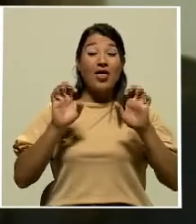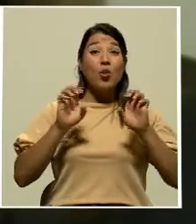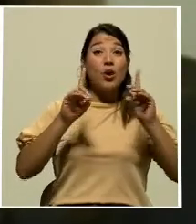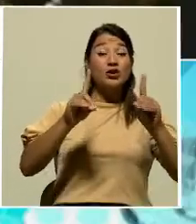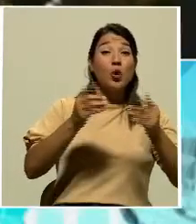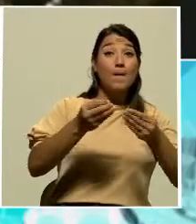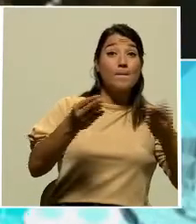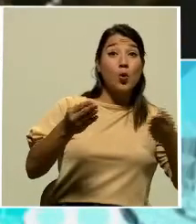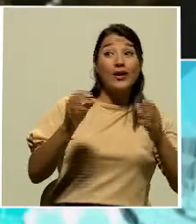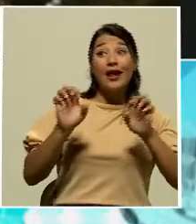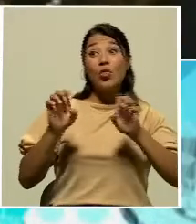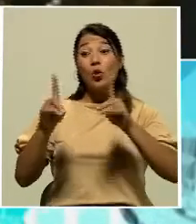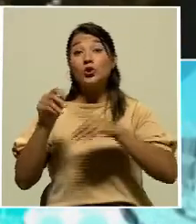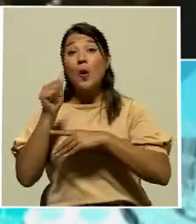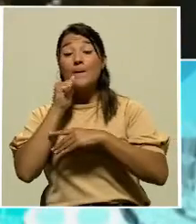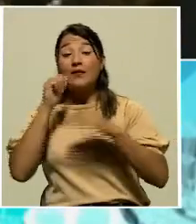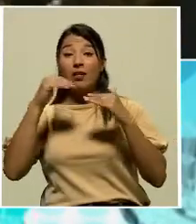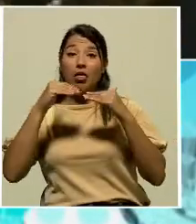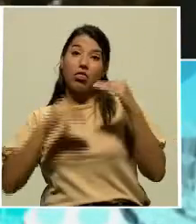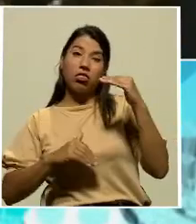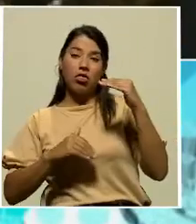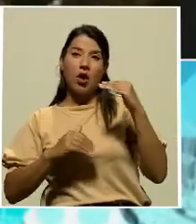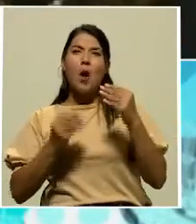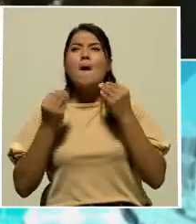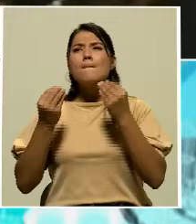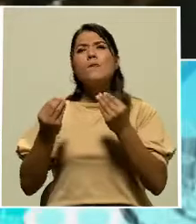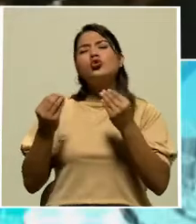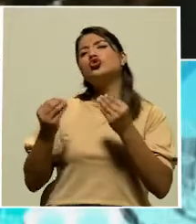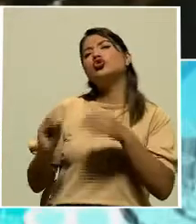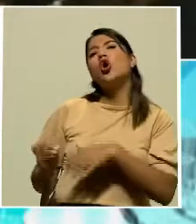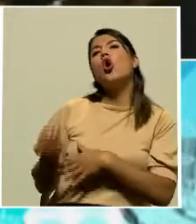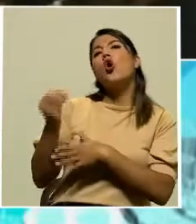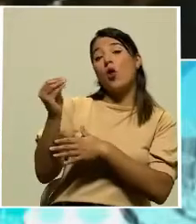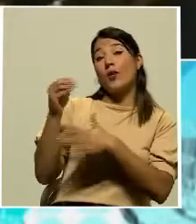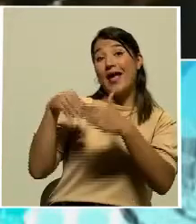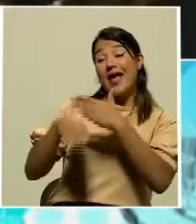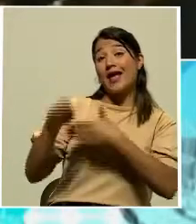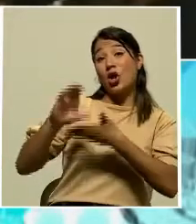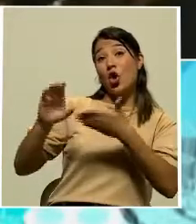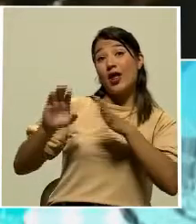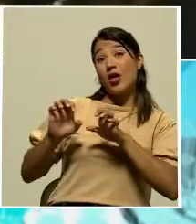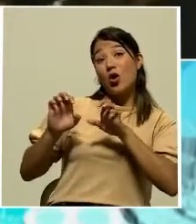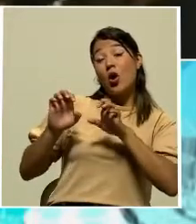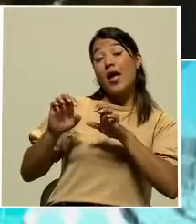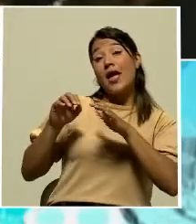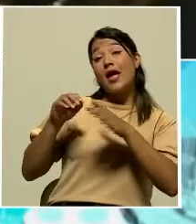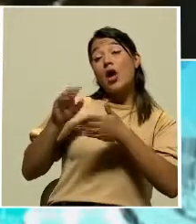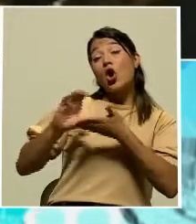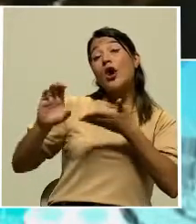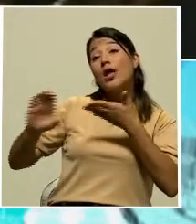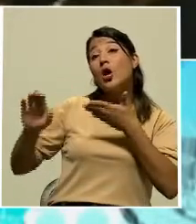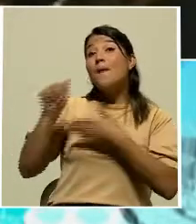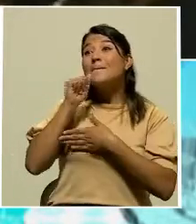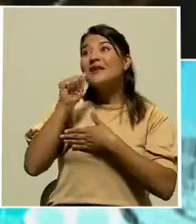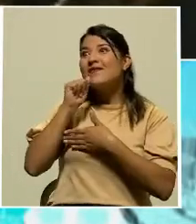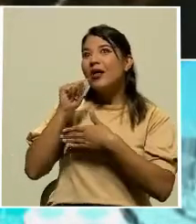jóvenes de colegios privados tuvieron más continuidad educativa que los de colegios públicos. ¿Cómo